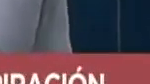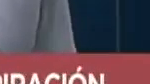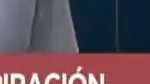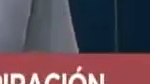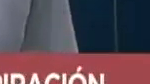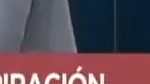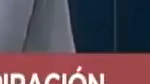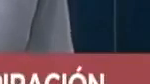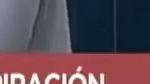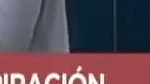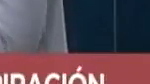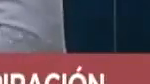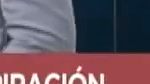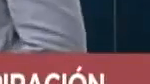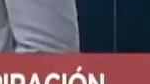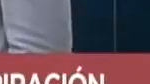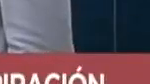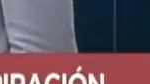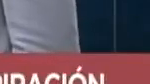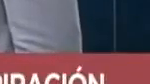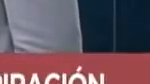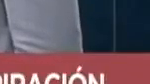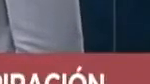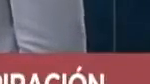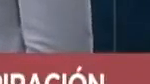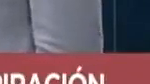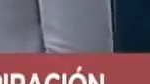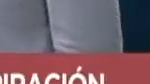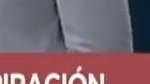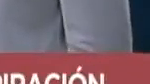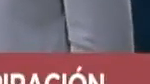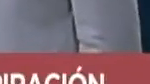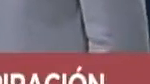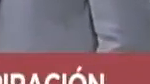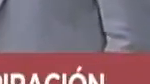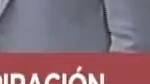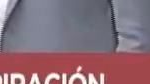se presume que hayan personas más involucradas en estas tramas.